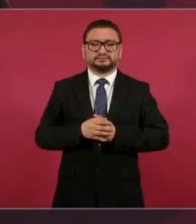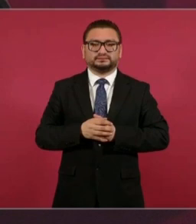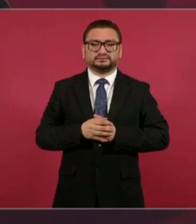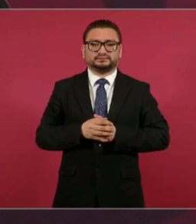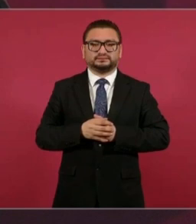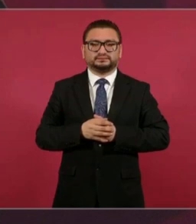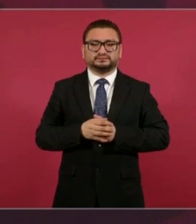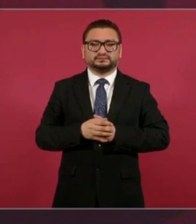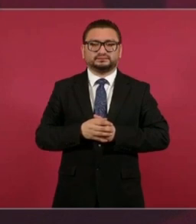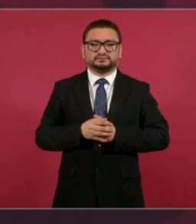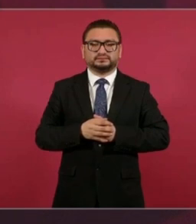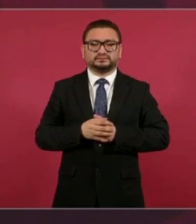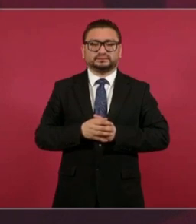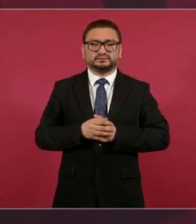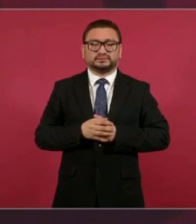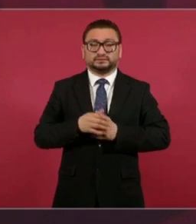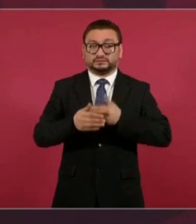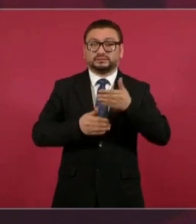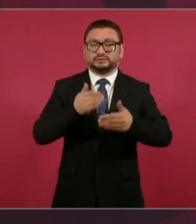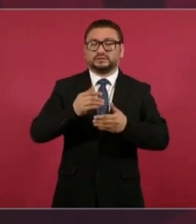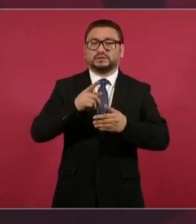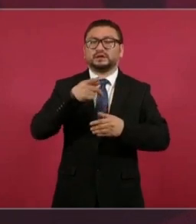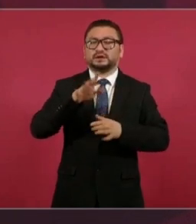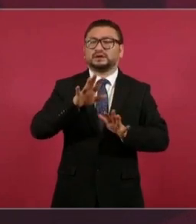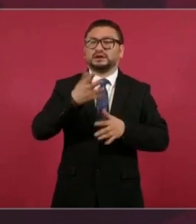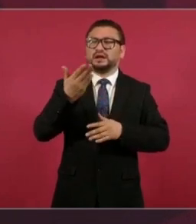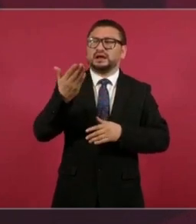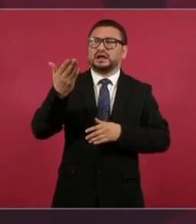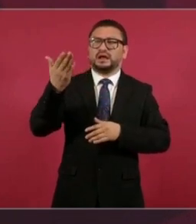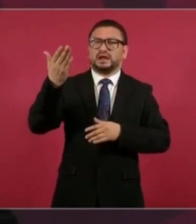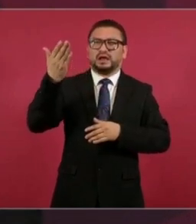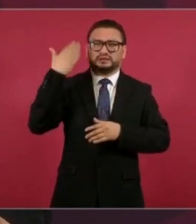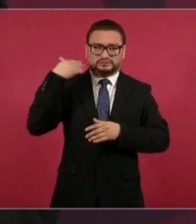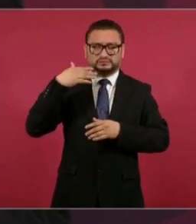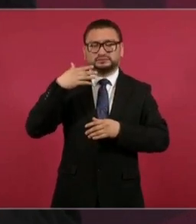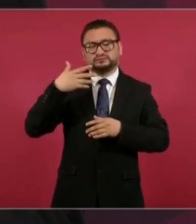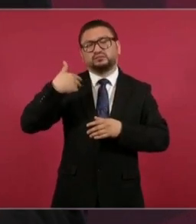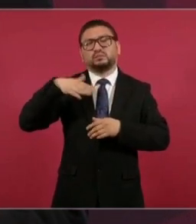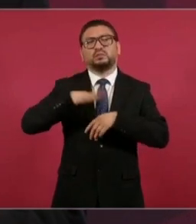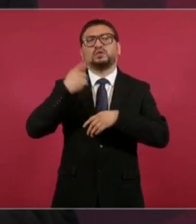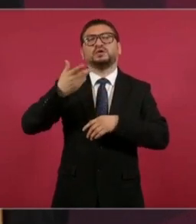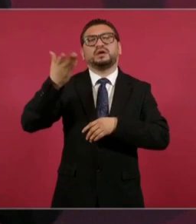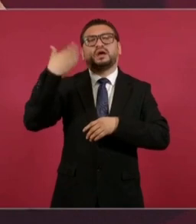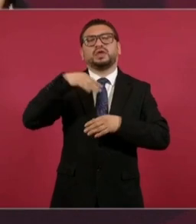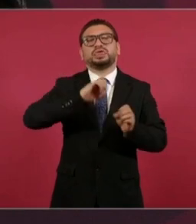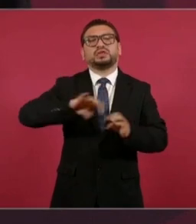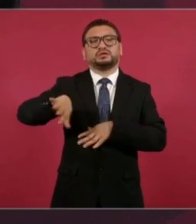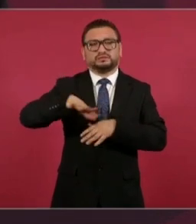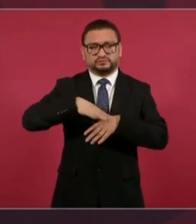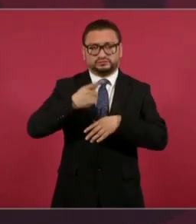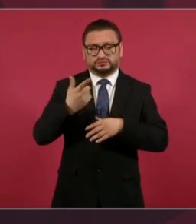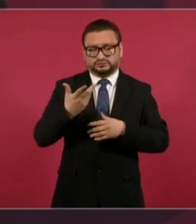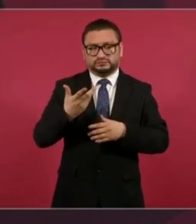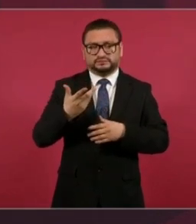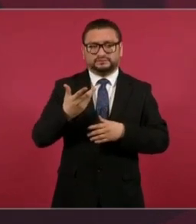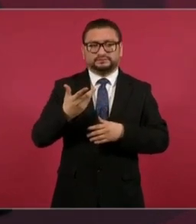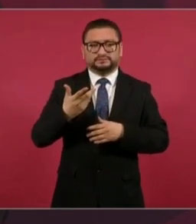antes porque eso se dejó en el abandono empezando